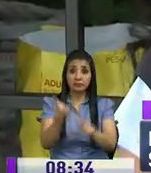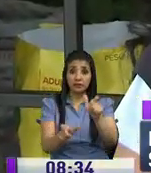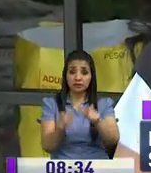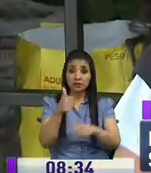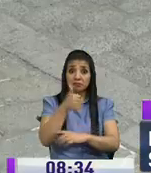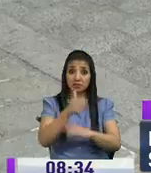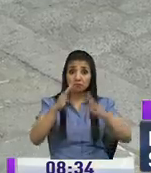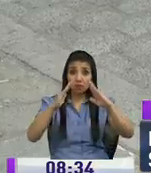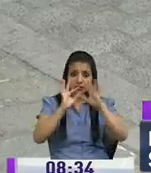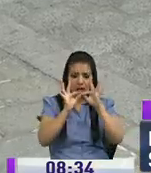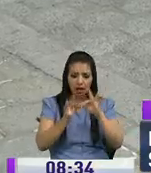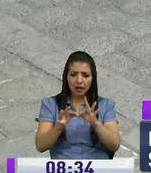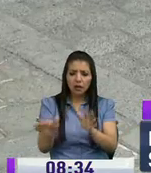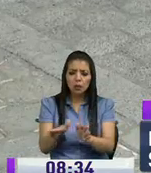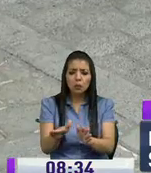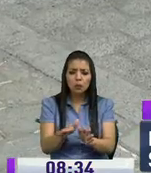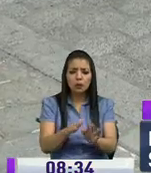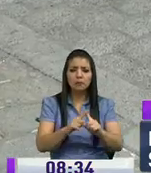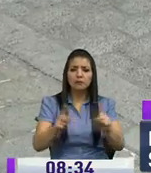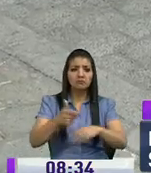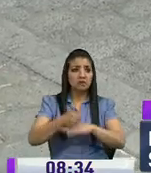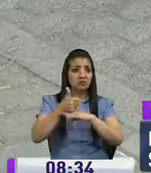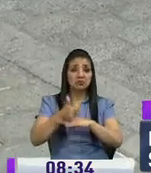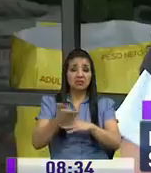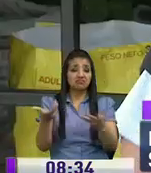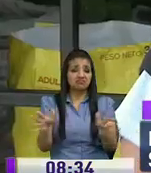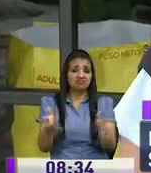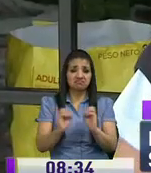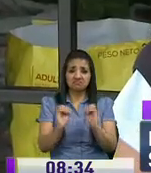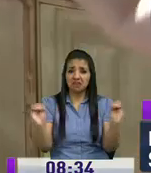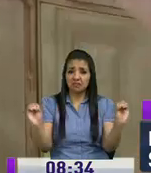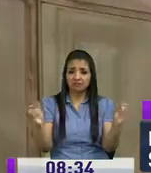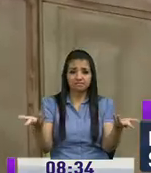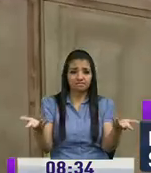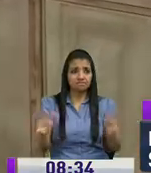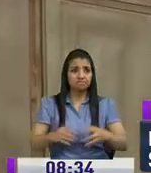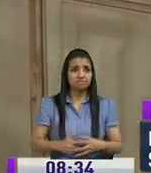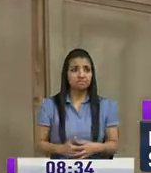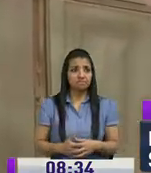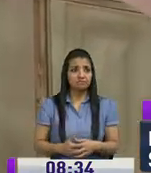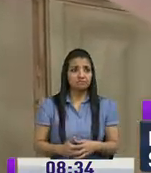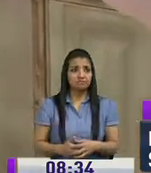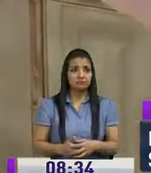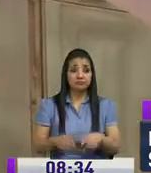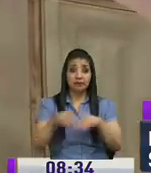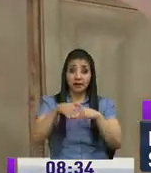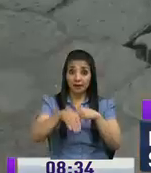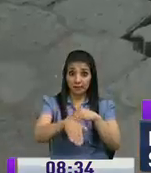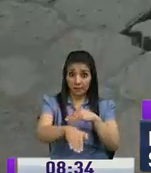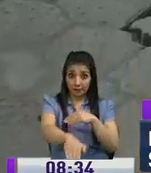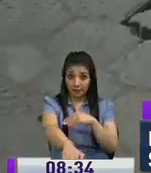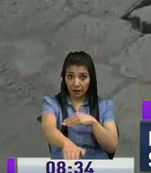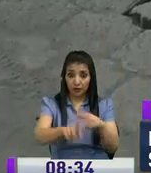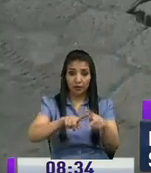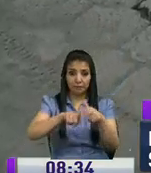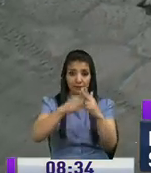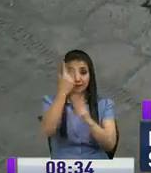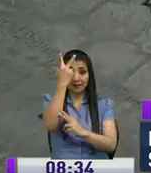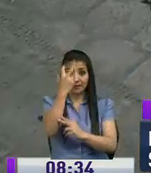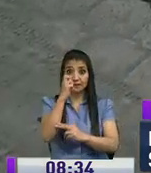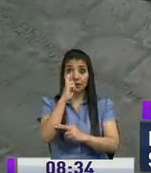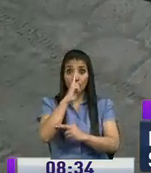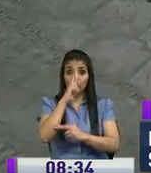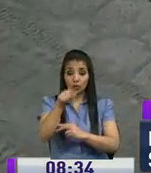hemos arreglado, pero de ahí las autoridades por aquí no se ven. Empezó en la parte de abajo, la 13 de junio y Padre